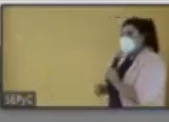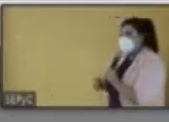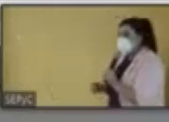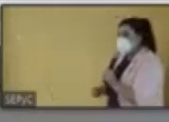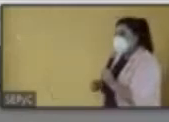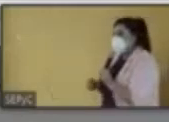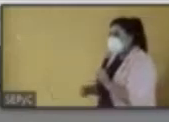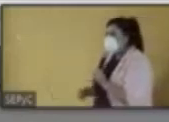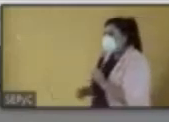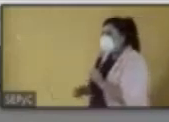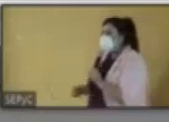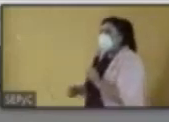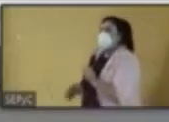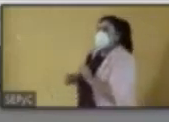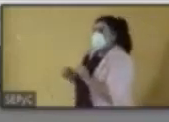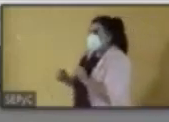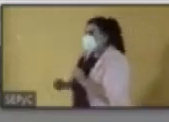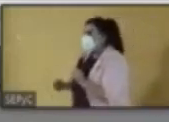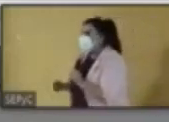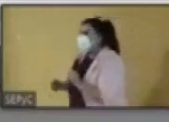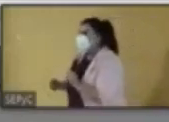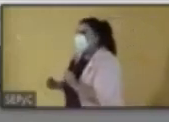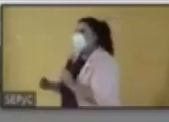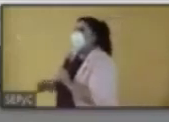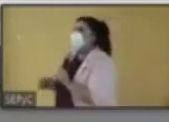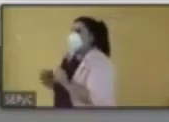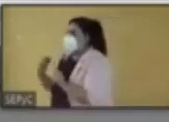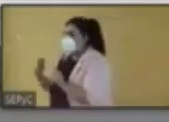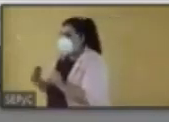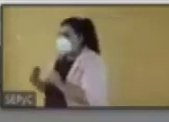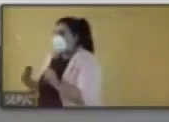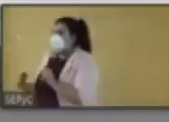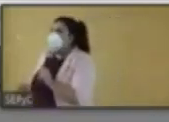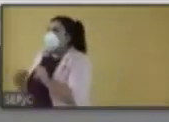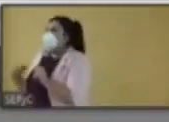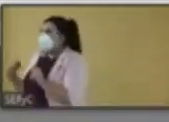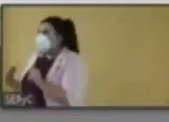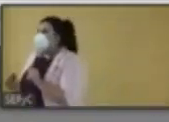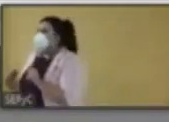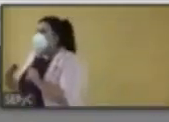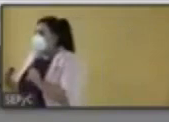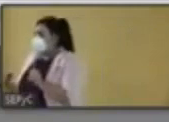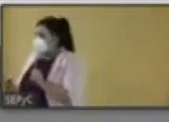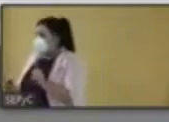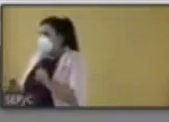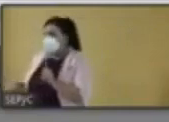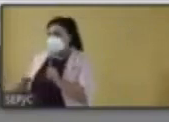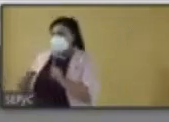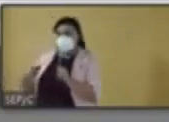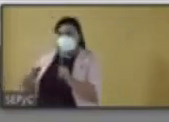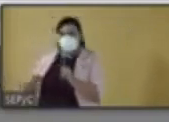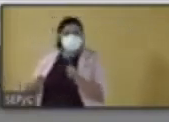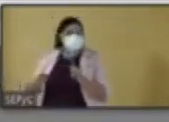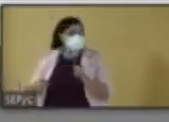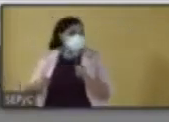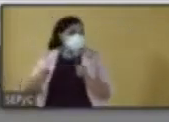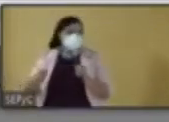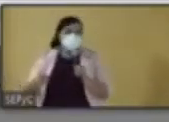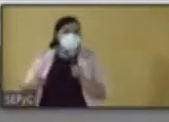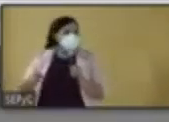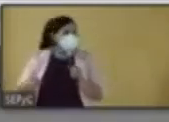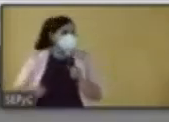servicio en calidad de docente, de jefe de departamento, de director o de cualquier categoría que yo me